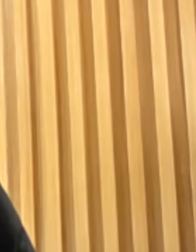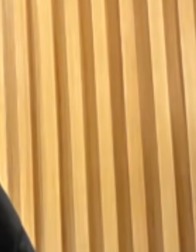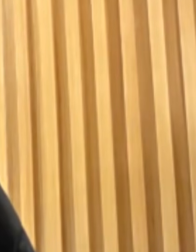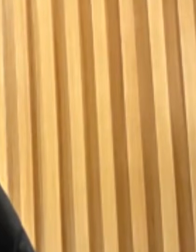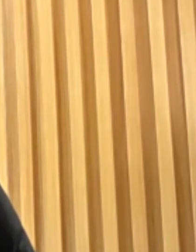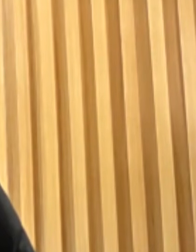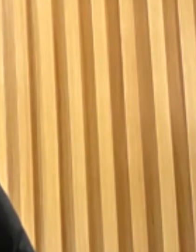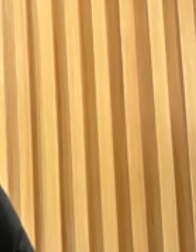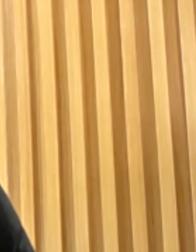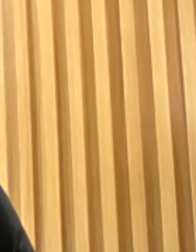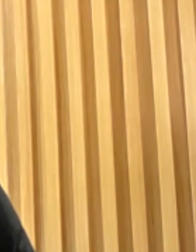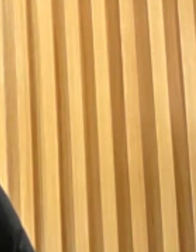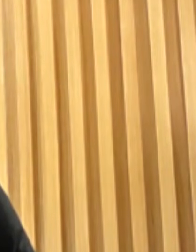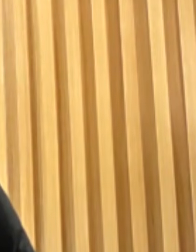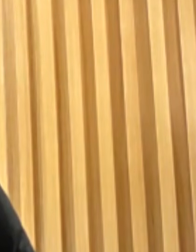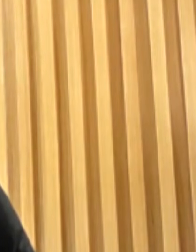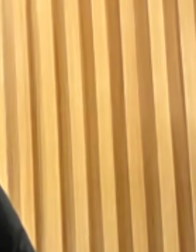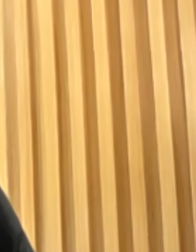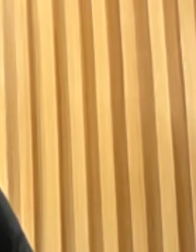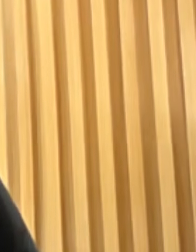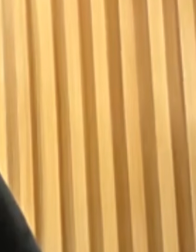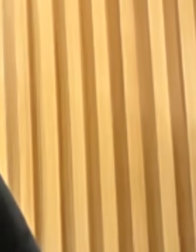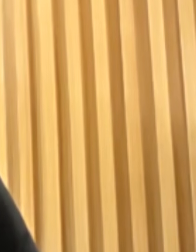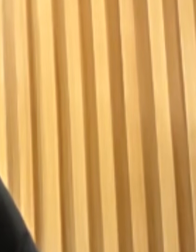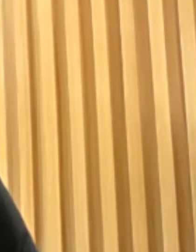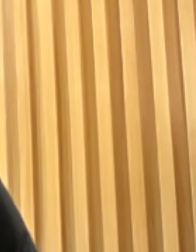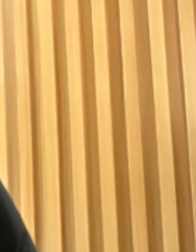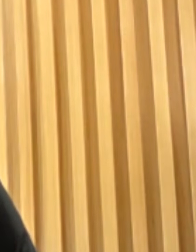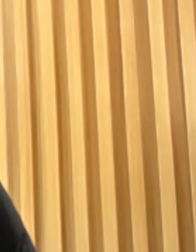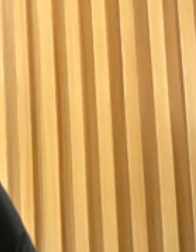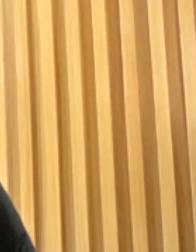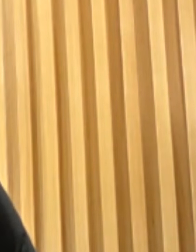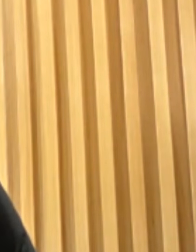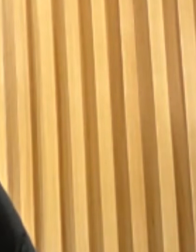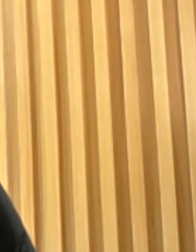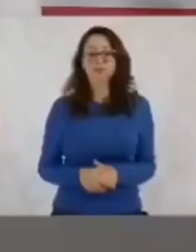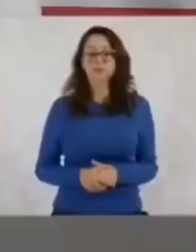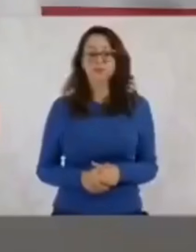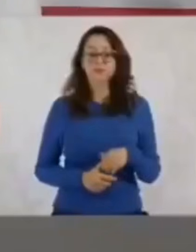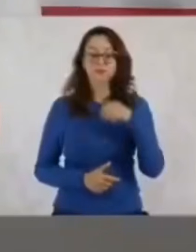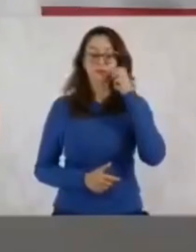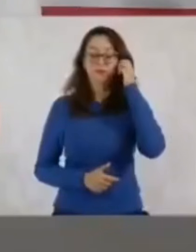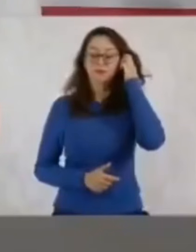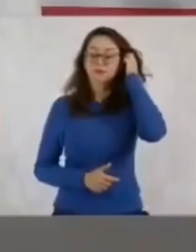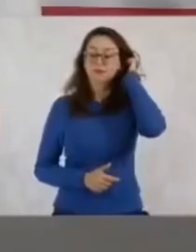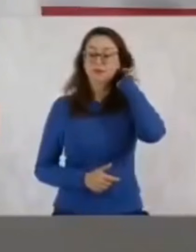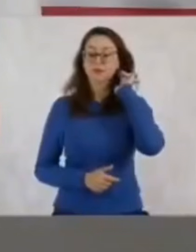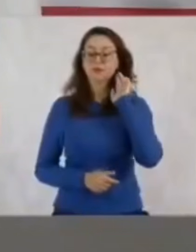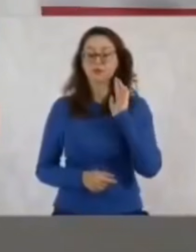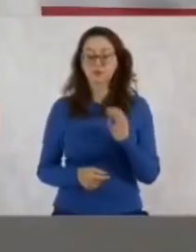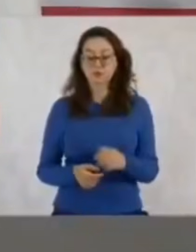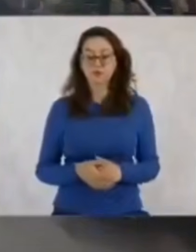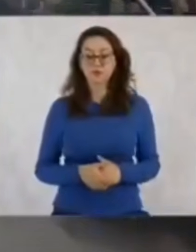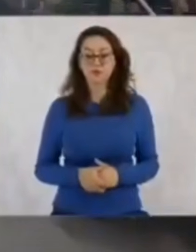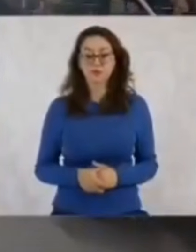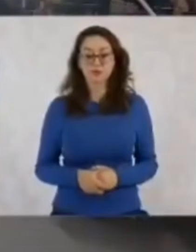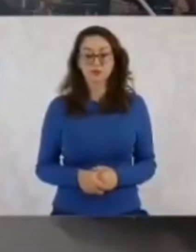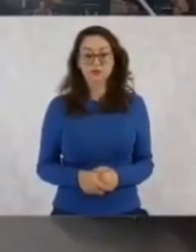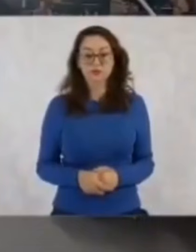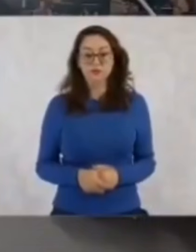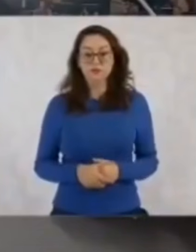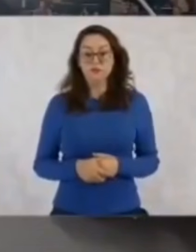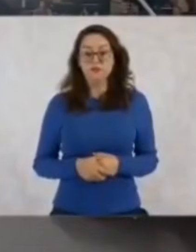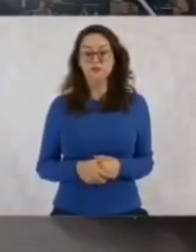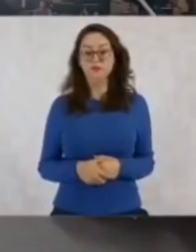personas, a los consumidores. Y bueno, vamos a escuchar parte de lo que dijo la presidenta. Comento, si